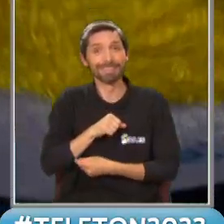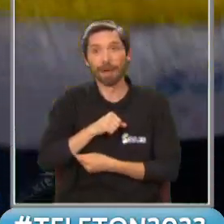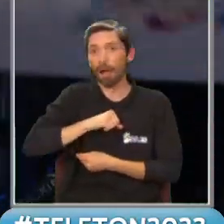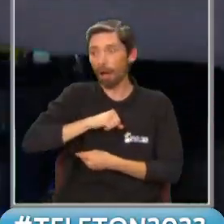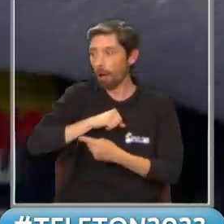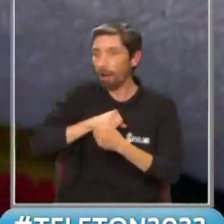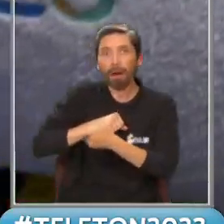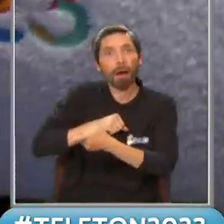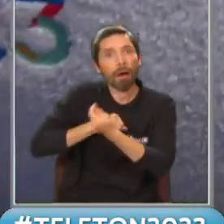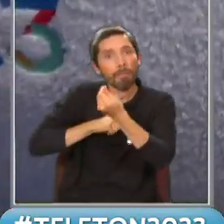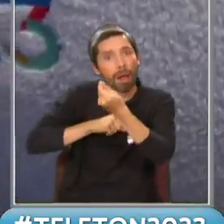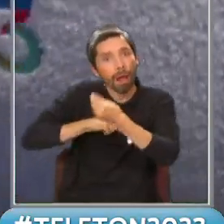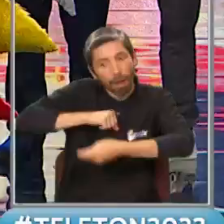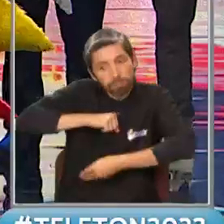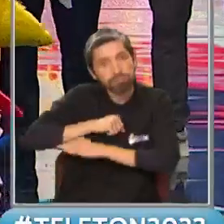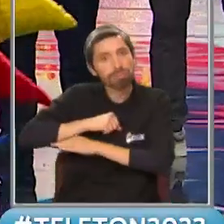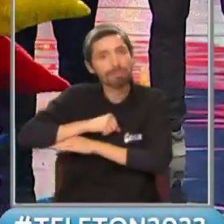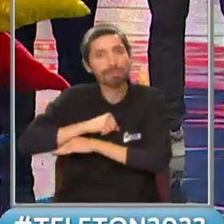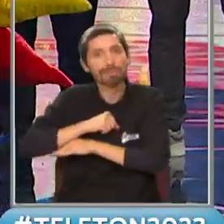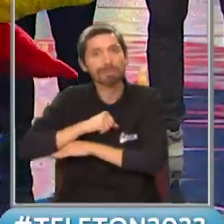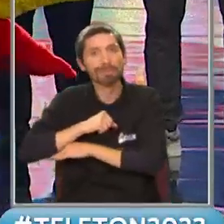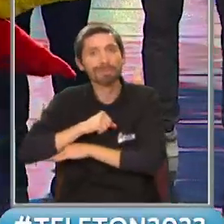puedo creer